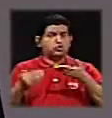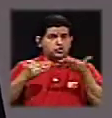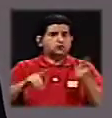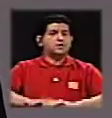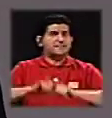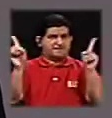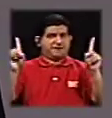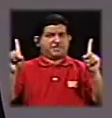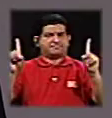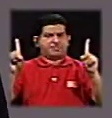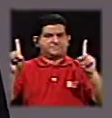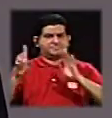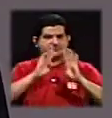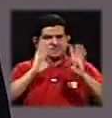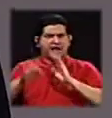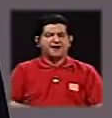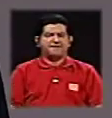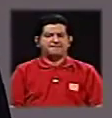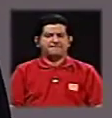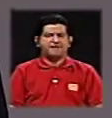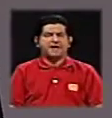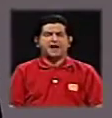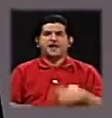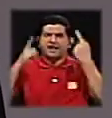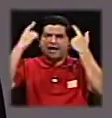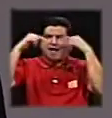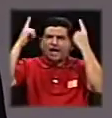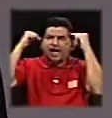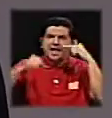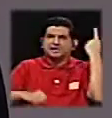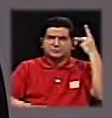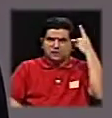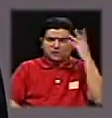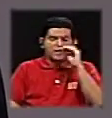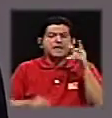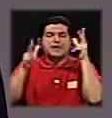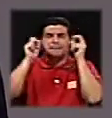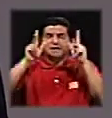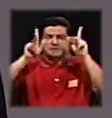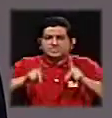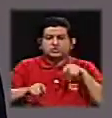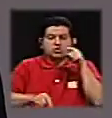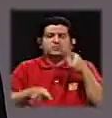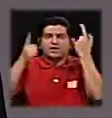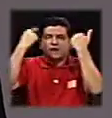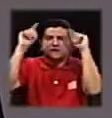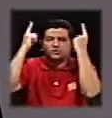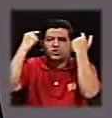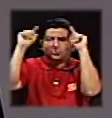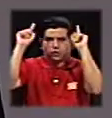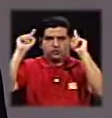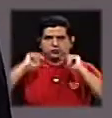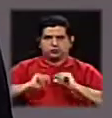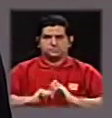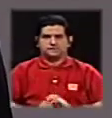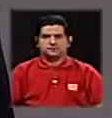distintas, hablar de logros de las políticas y percepción del público de esos logros.